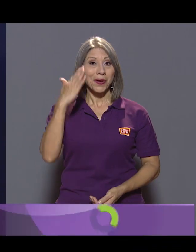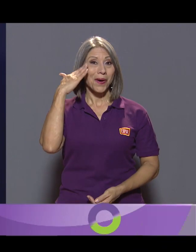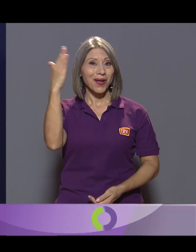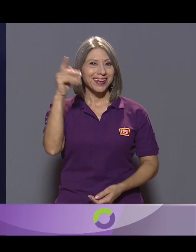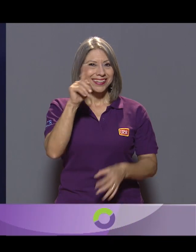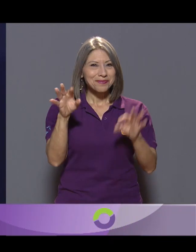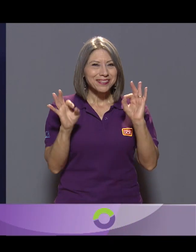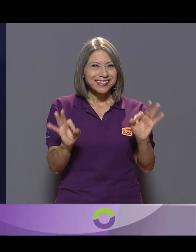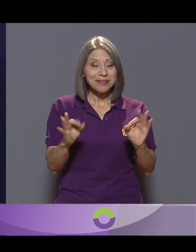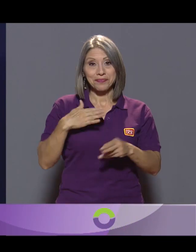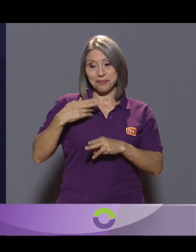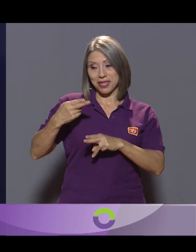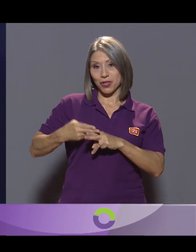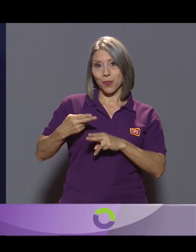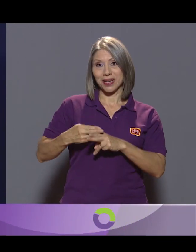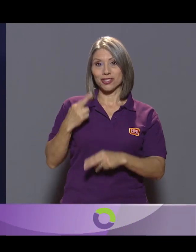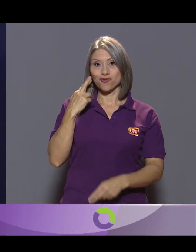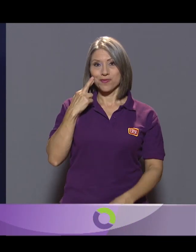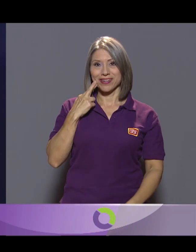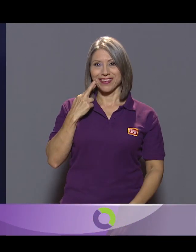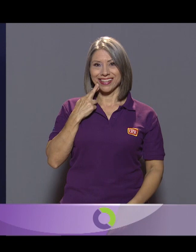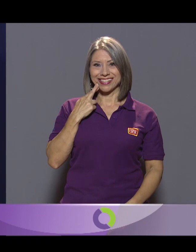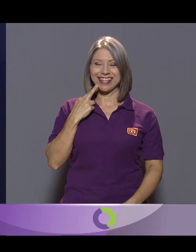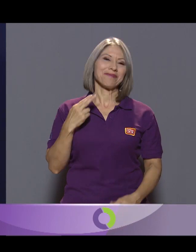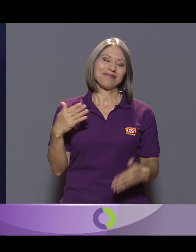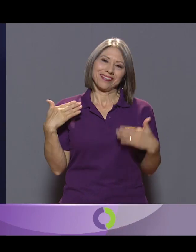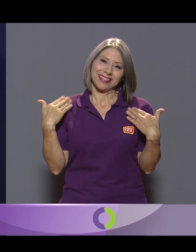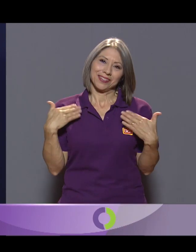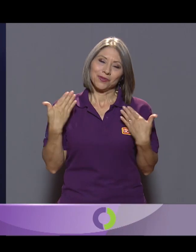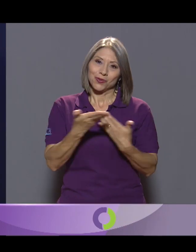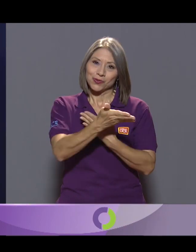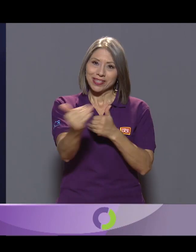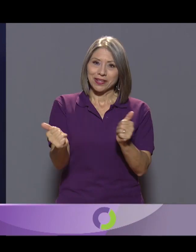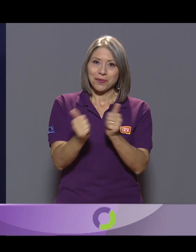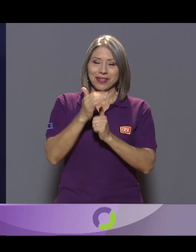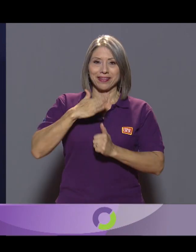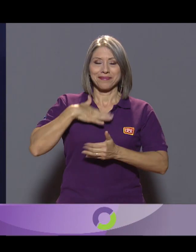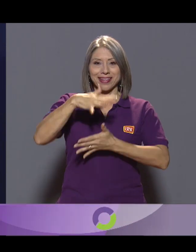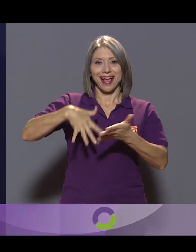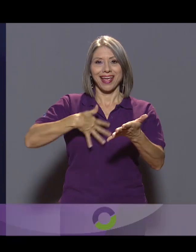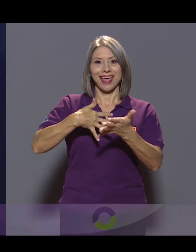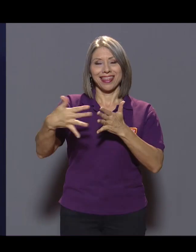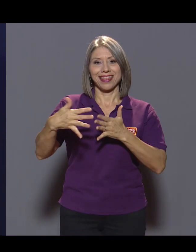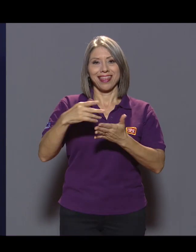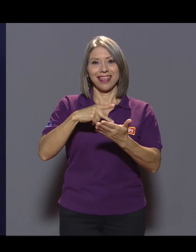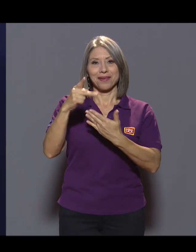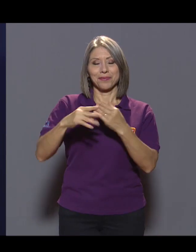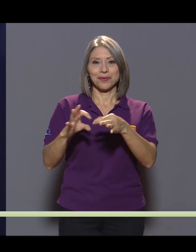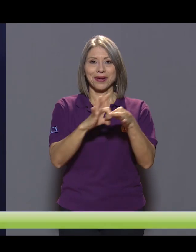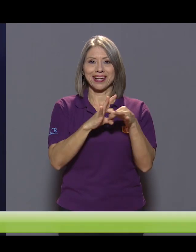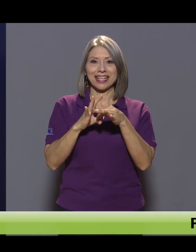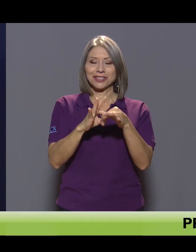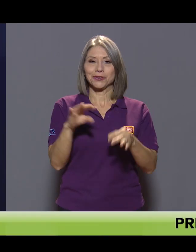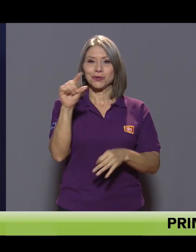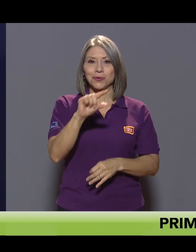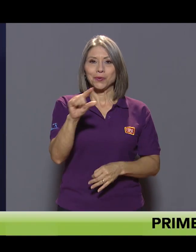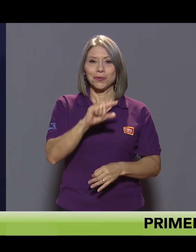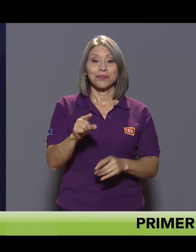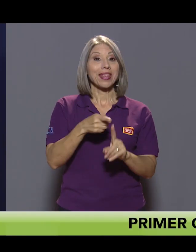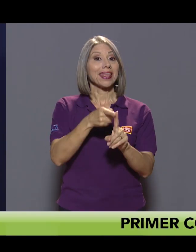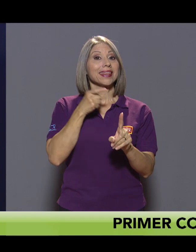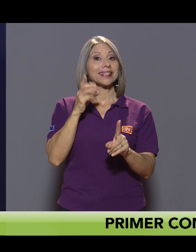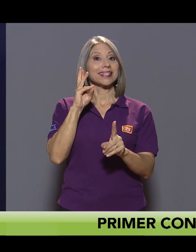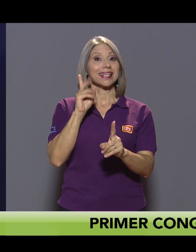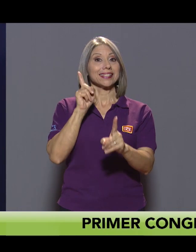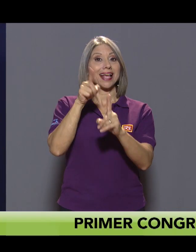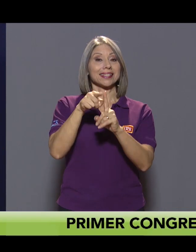Hola, ¿cómo están? Mi nombre es Rukmini Batista y es un gusto que me acompañen en la Agenda Semanal de Nexos. Para comenzar, les cuento que del 6